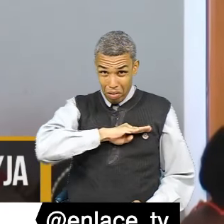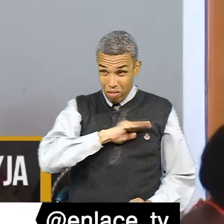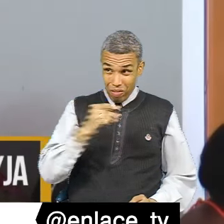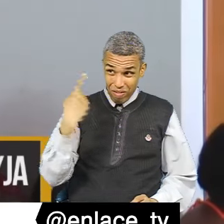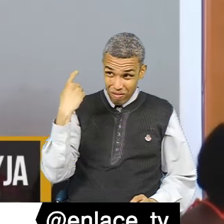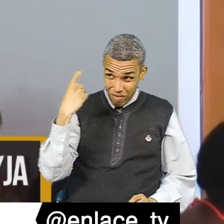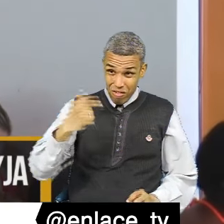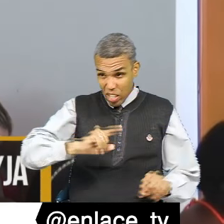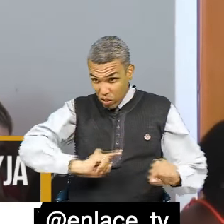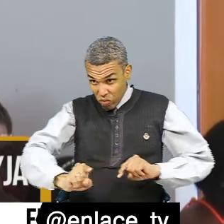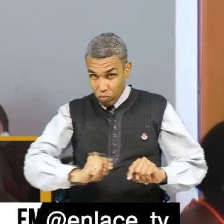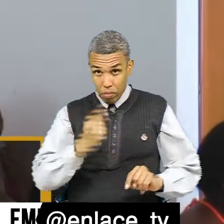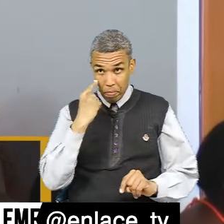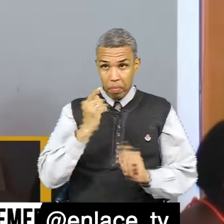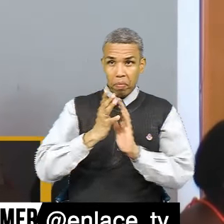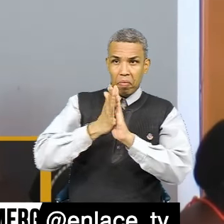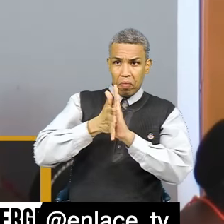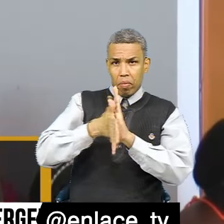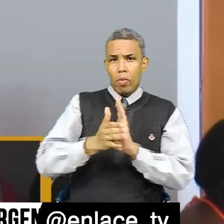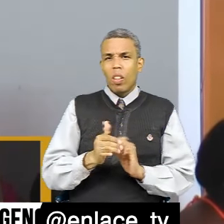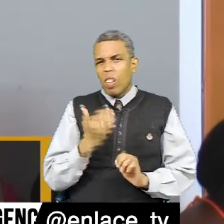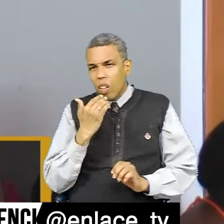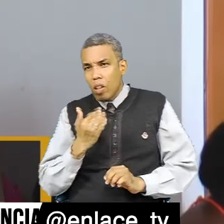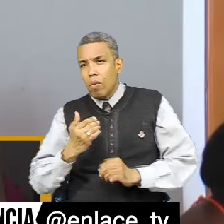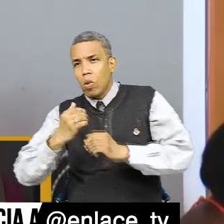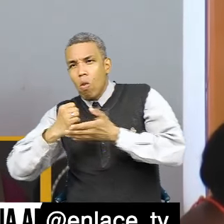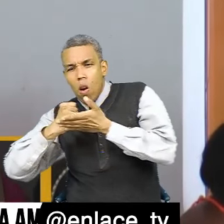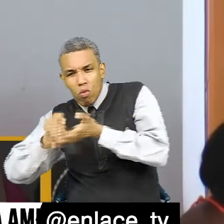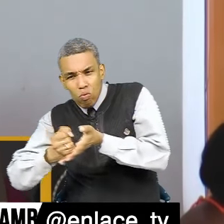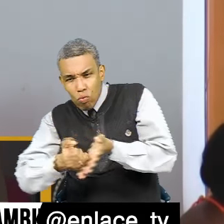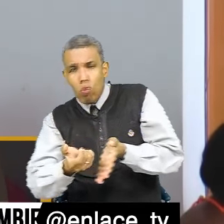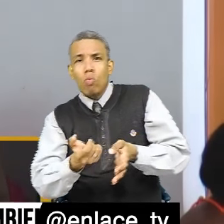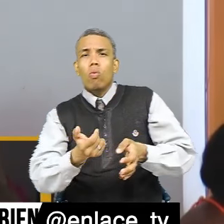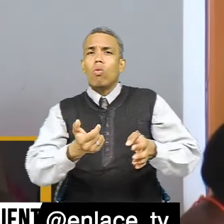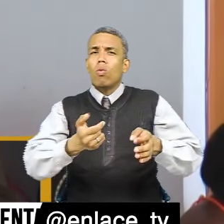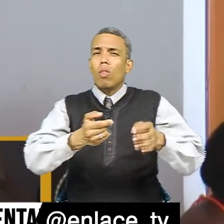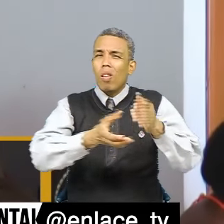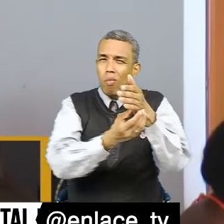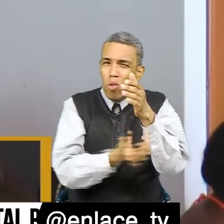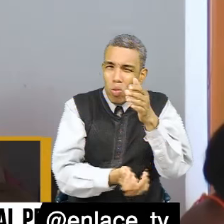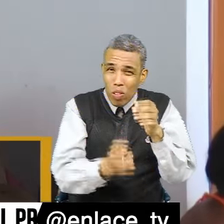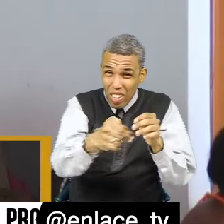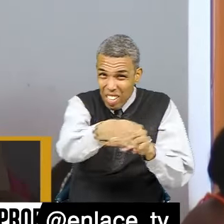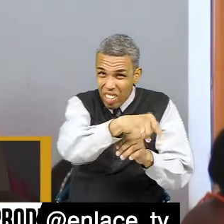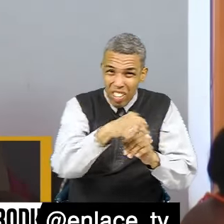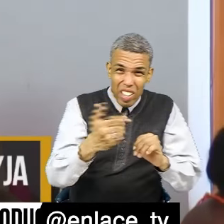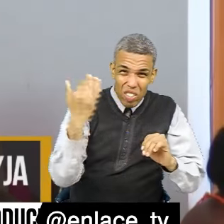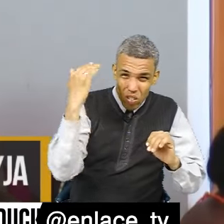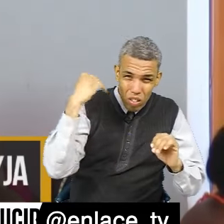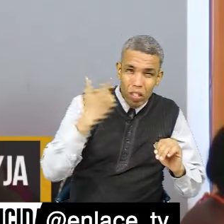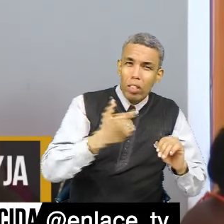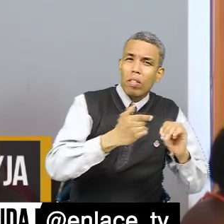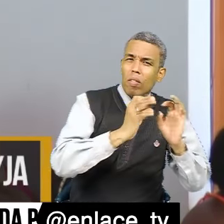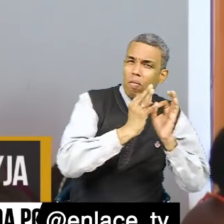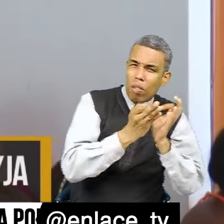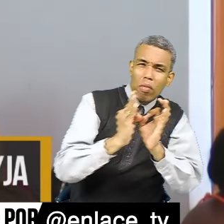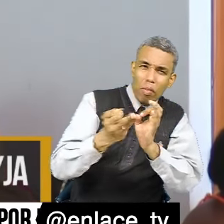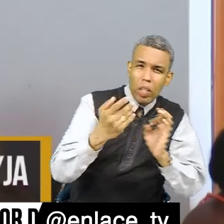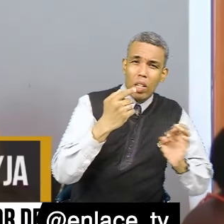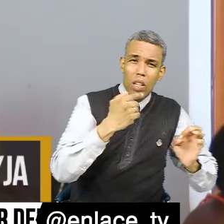de los convenios, entrega de ayudas humanitarias, el tema de albergue, el tema de atención, de